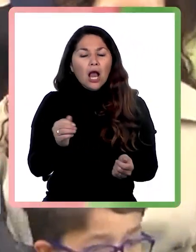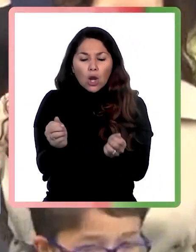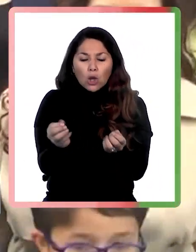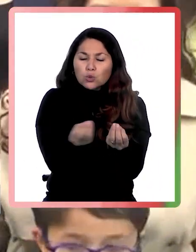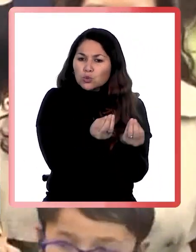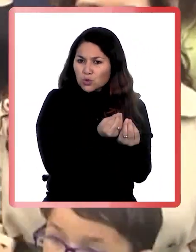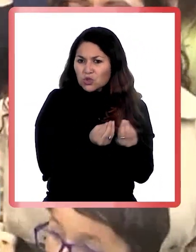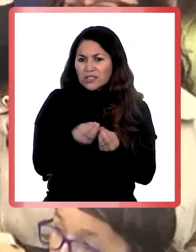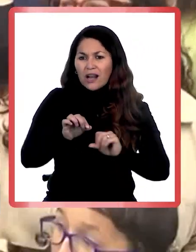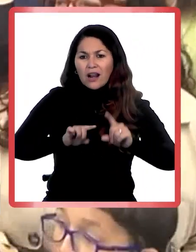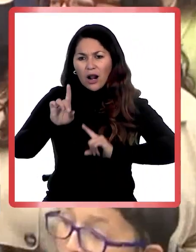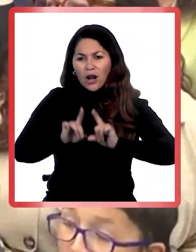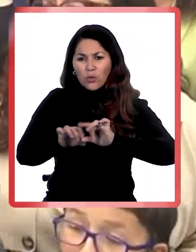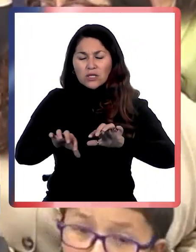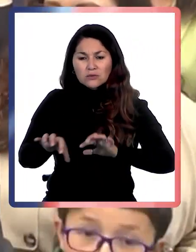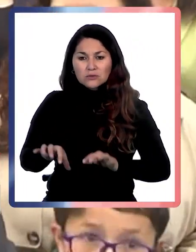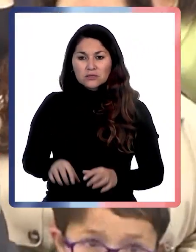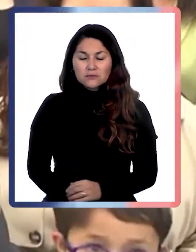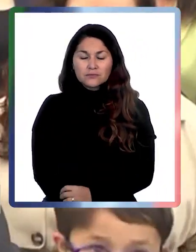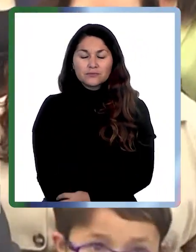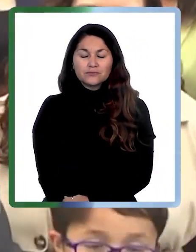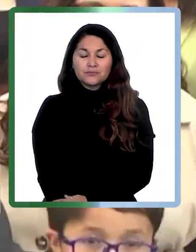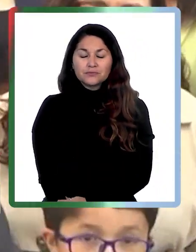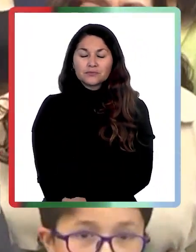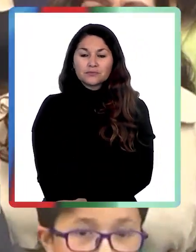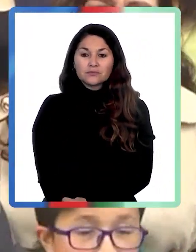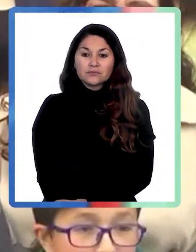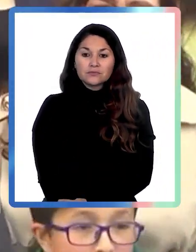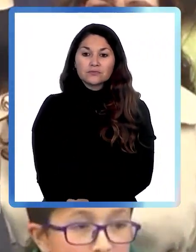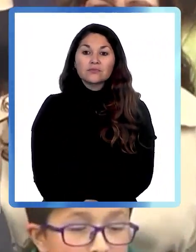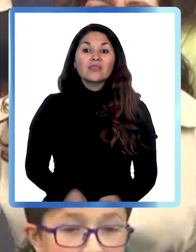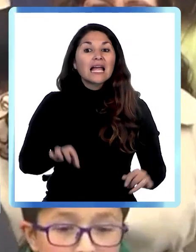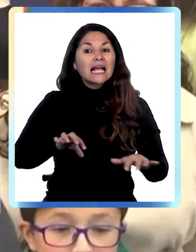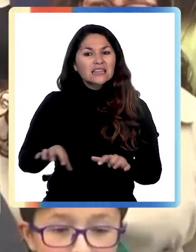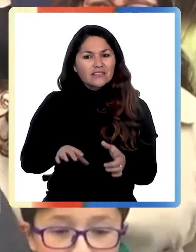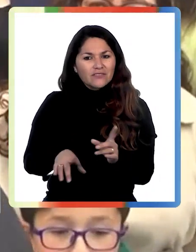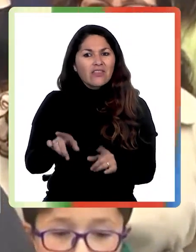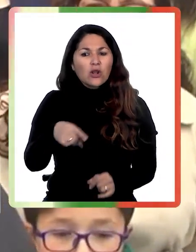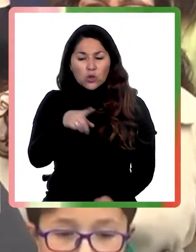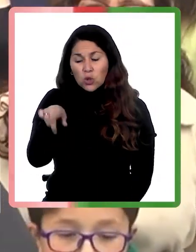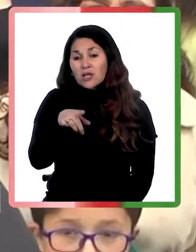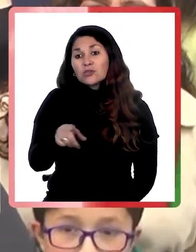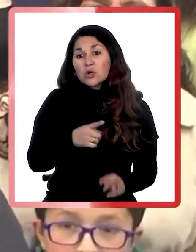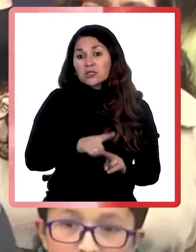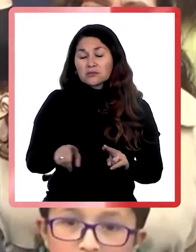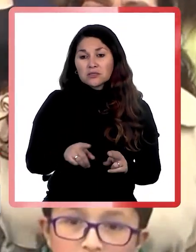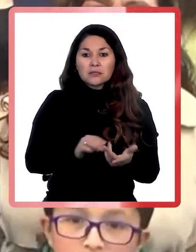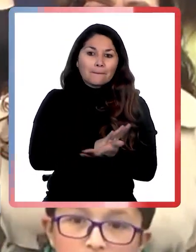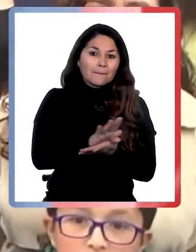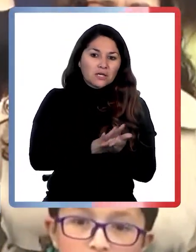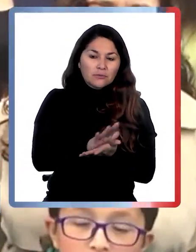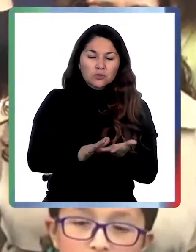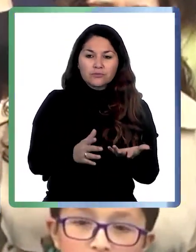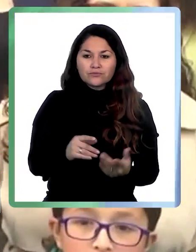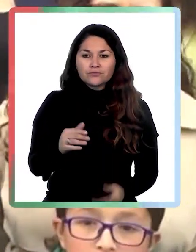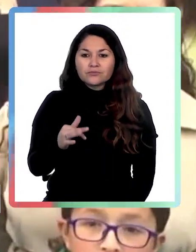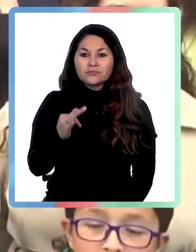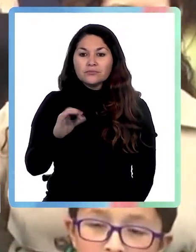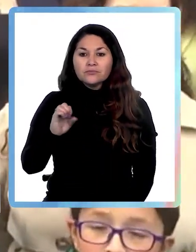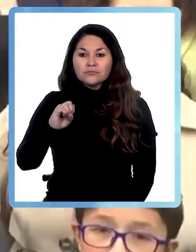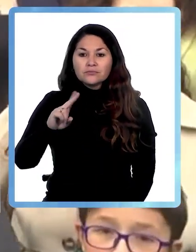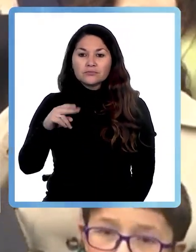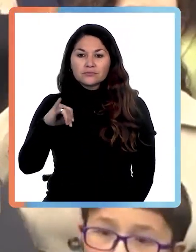acopio de algunas de algunos desechos también son actividades que ellos Generalmente realizan Tenemos aquí por ejemplo los forjadores